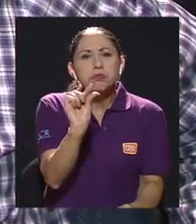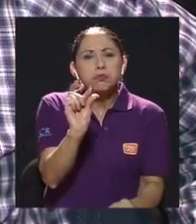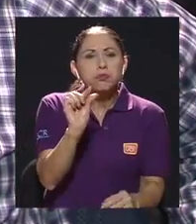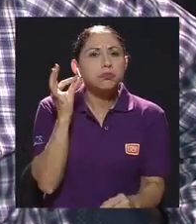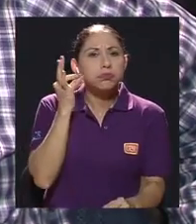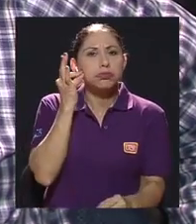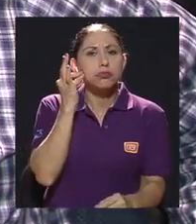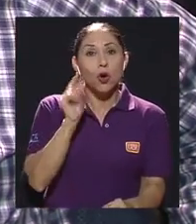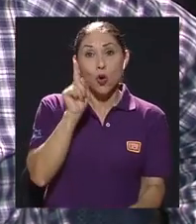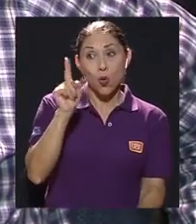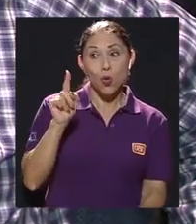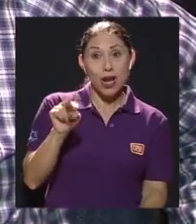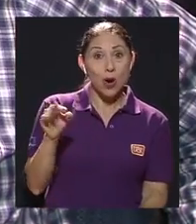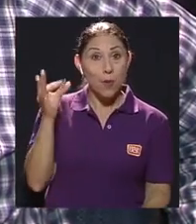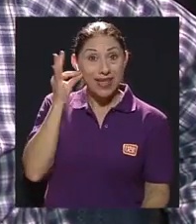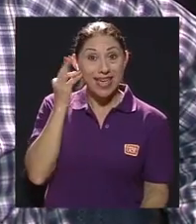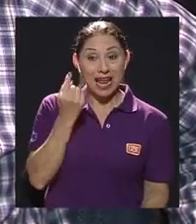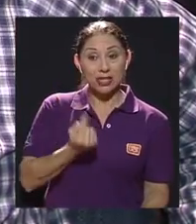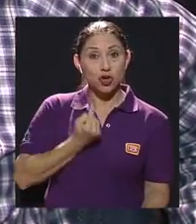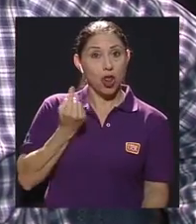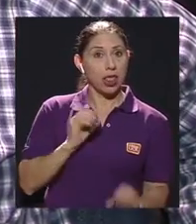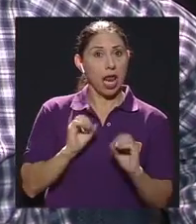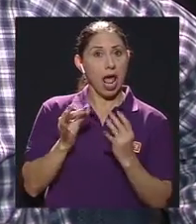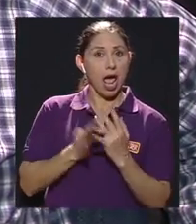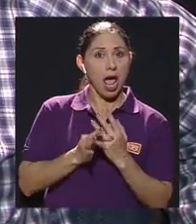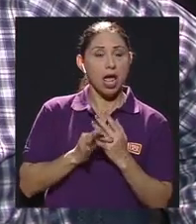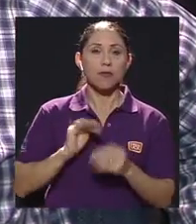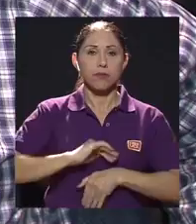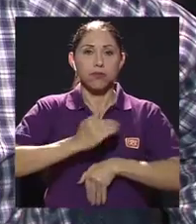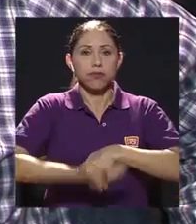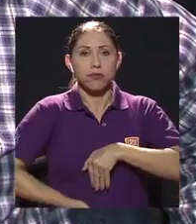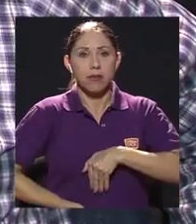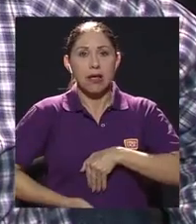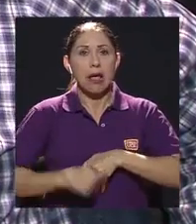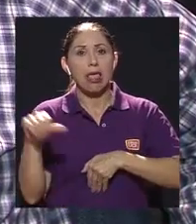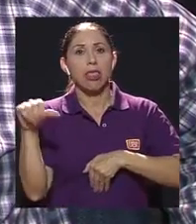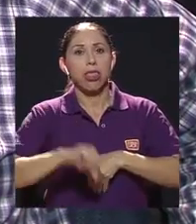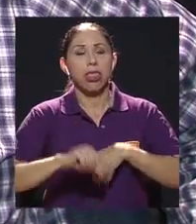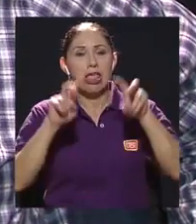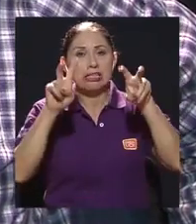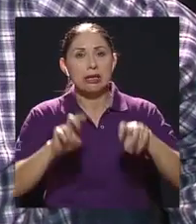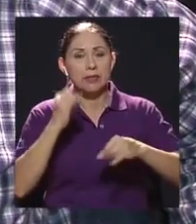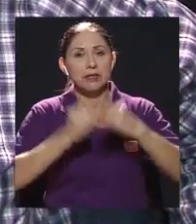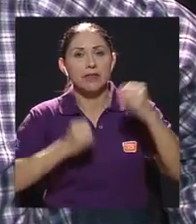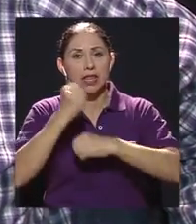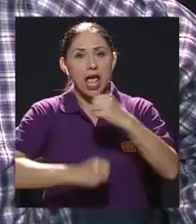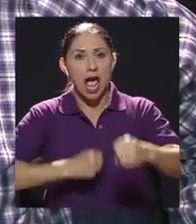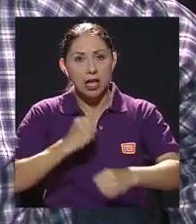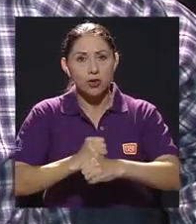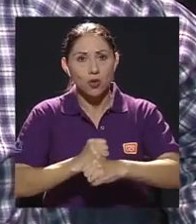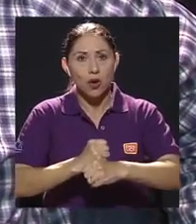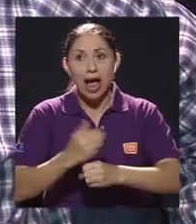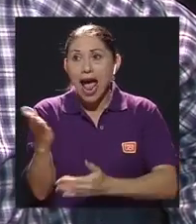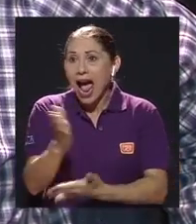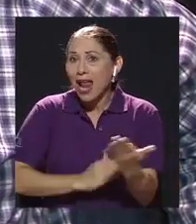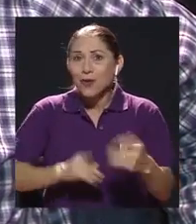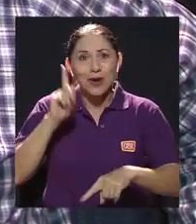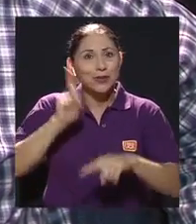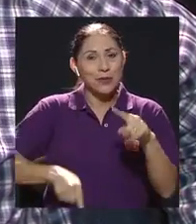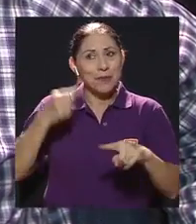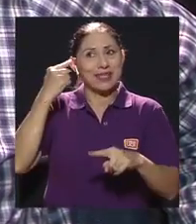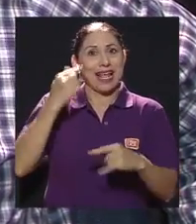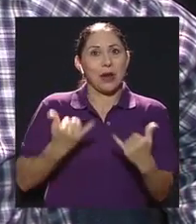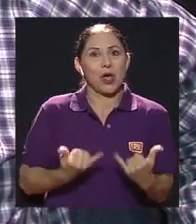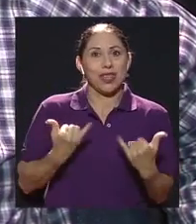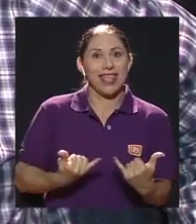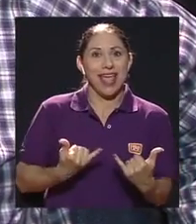esas compañeras soltera quedó embarazada, perdió los exámenes de fin de año, y cosa impensable hoy día, el decano